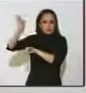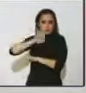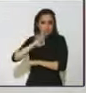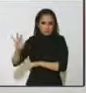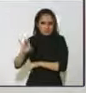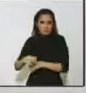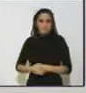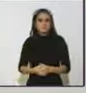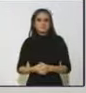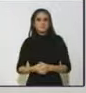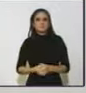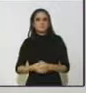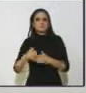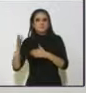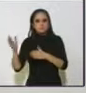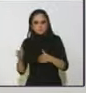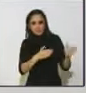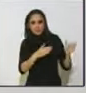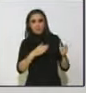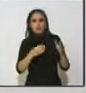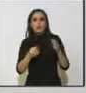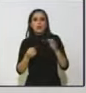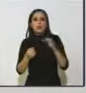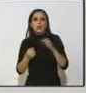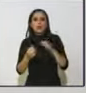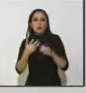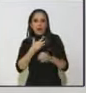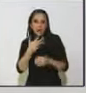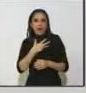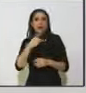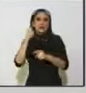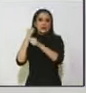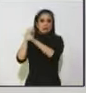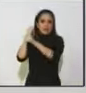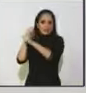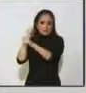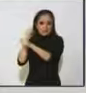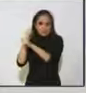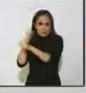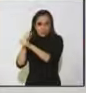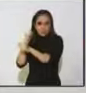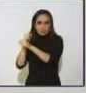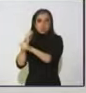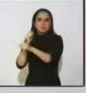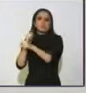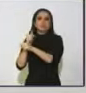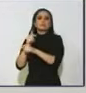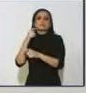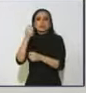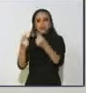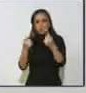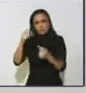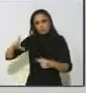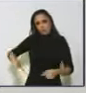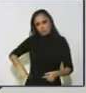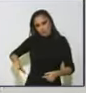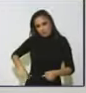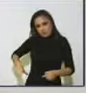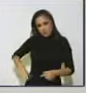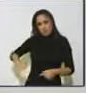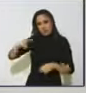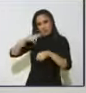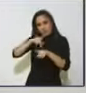bueno este vamos cerrando de marianna el tema del transporte quizás para algunos de nuestros gobernantes empieza a ser algo